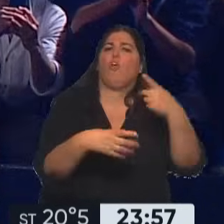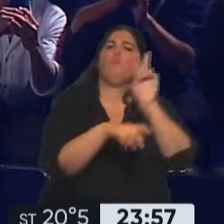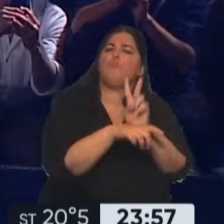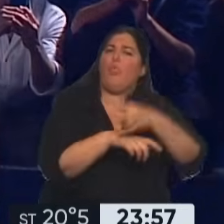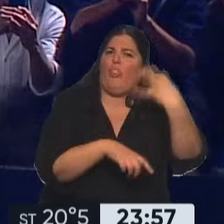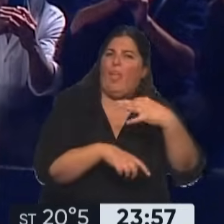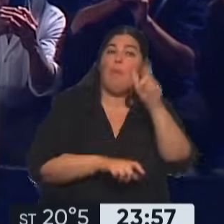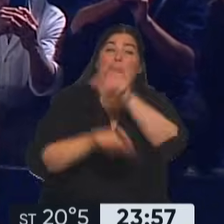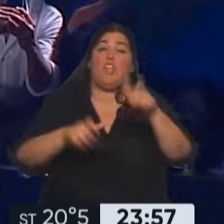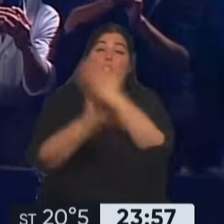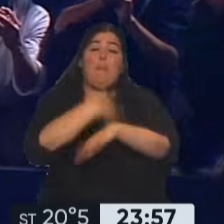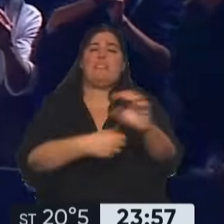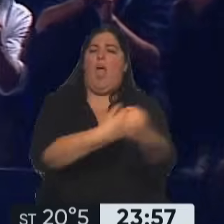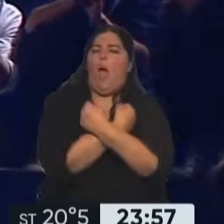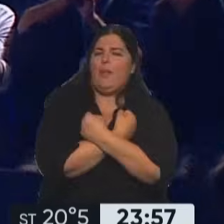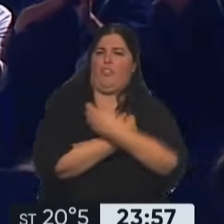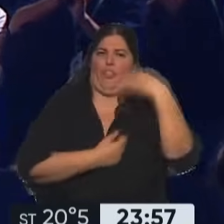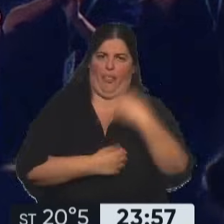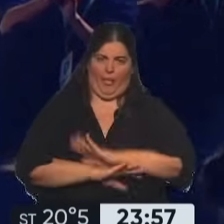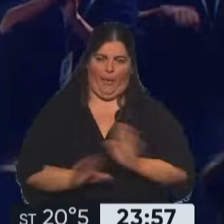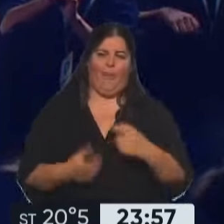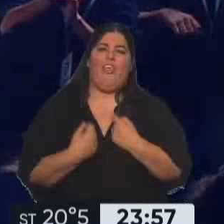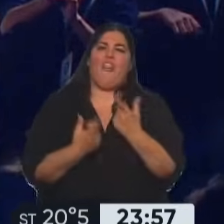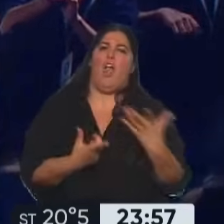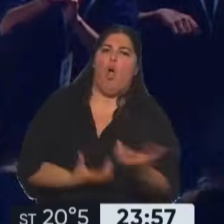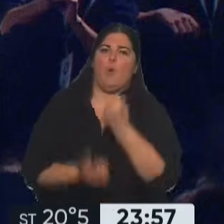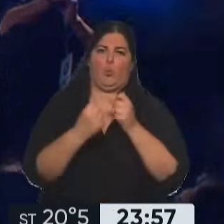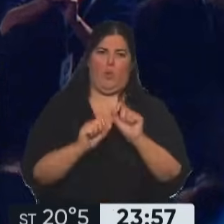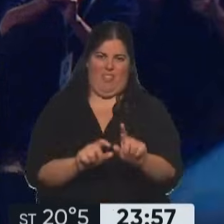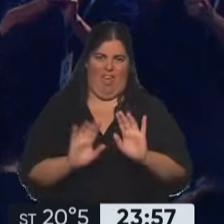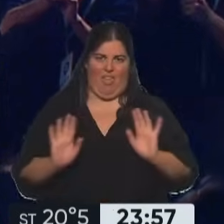las personas con discapacidad y dándoles oportunidad,